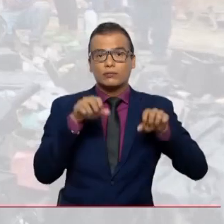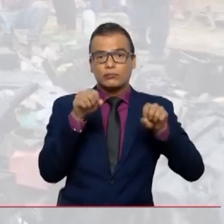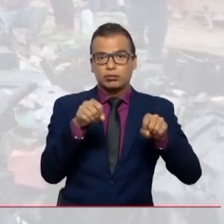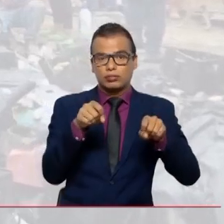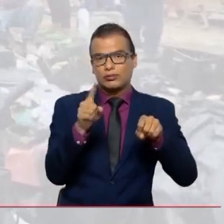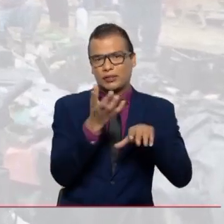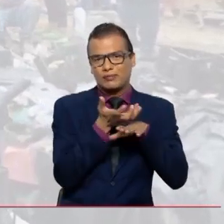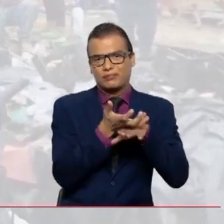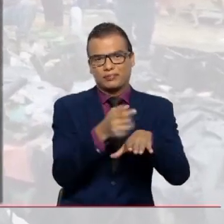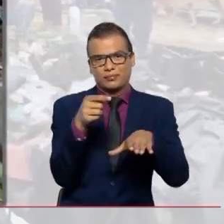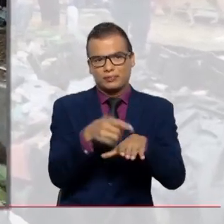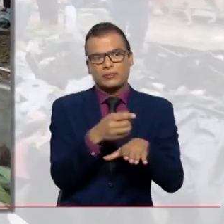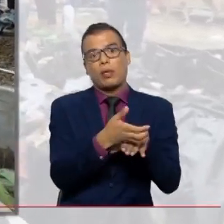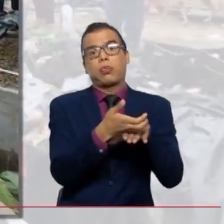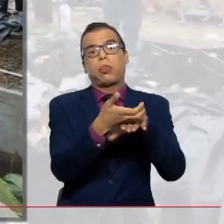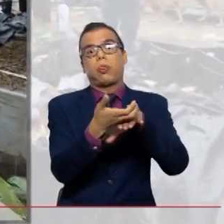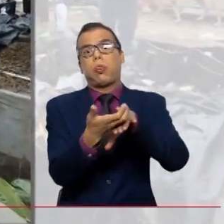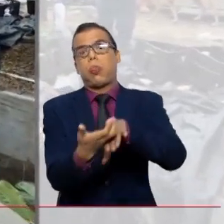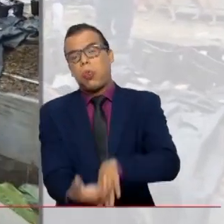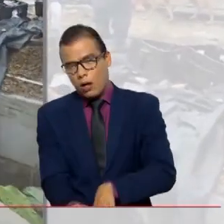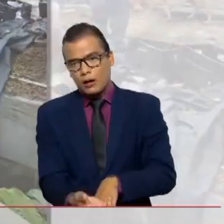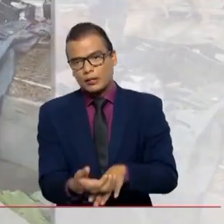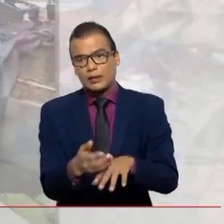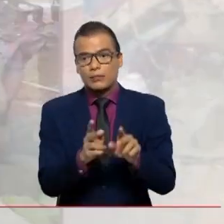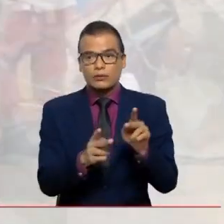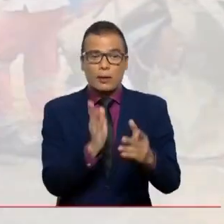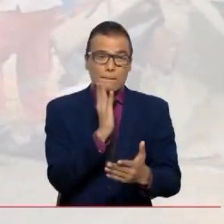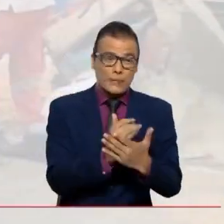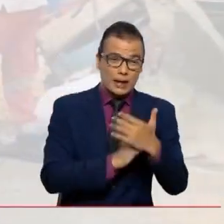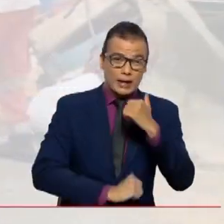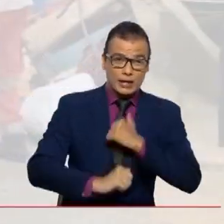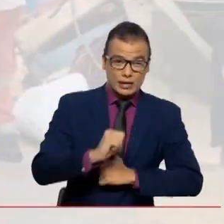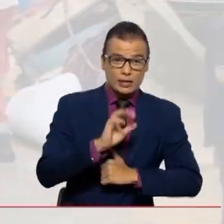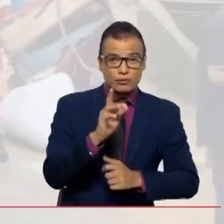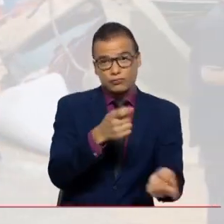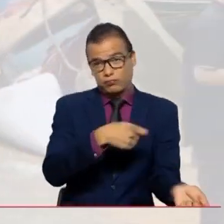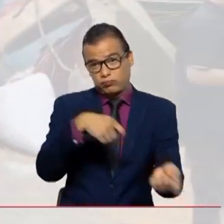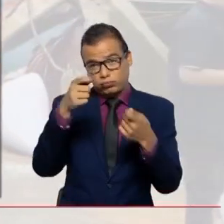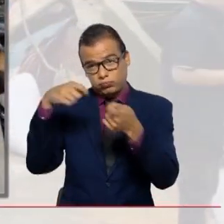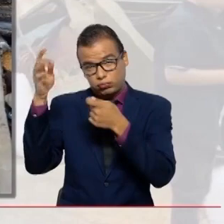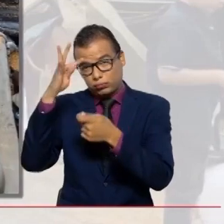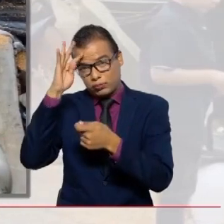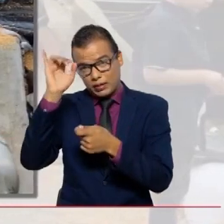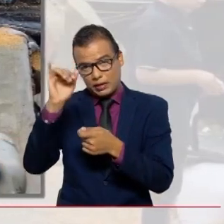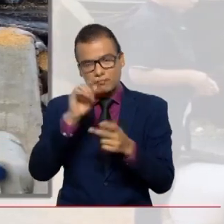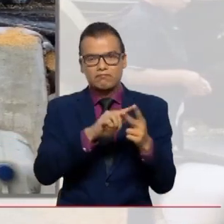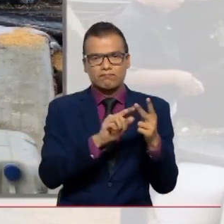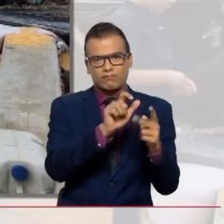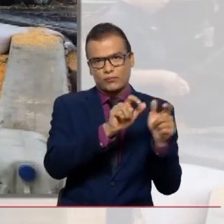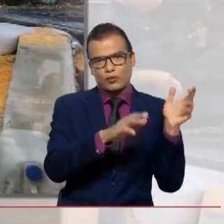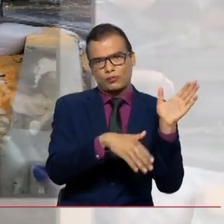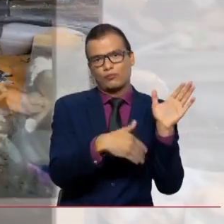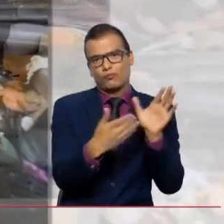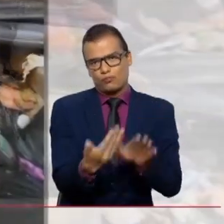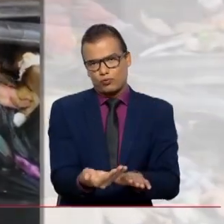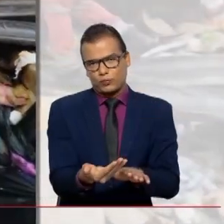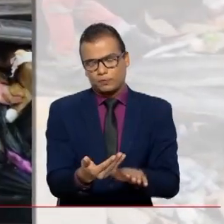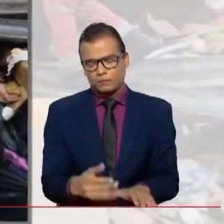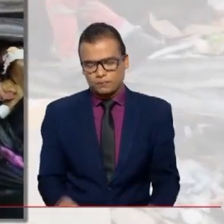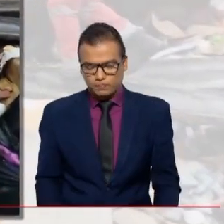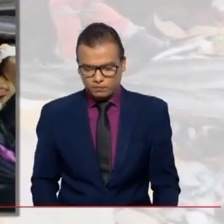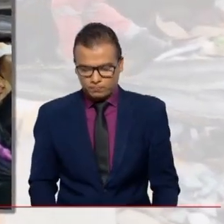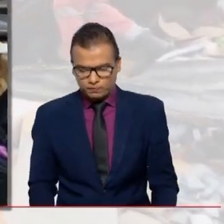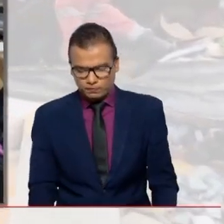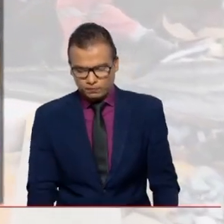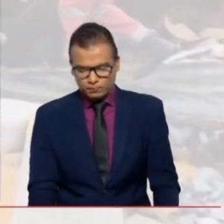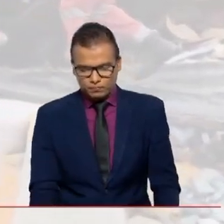del vehículo y terminó volcándose. Los heridos fueron trasladados a centros asistenciales donde continúan recibiendo atención